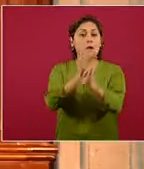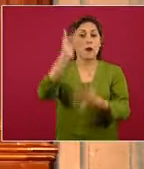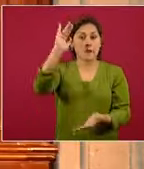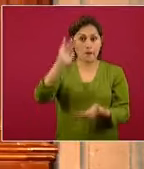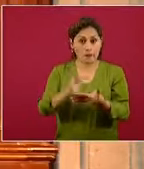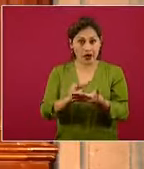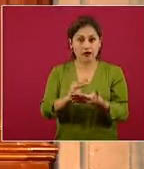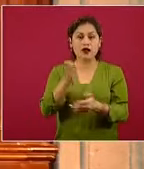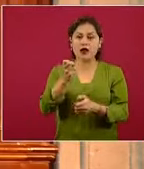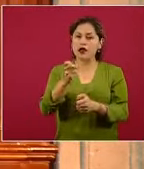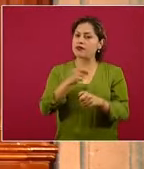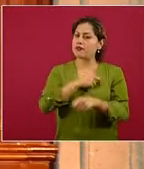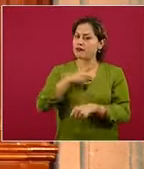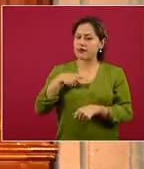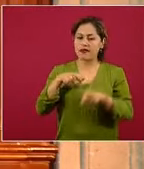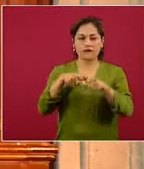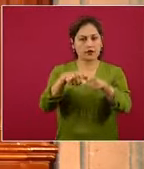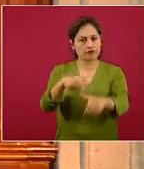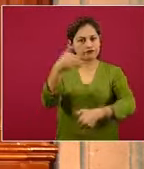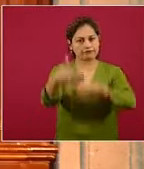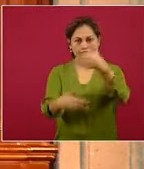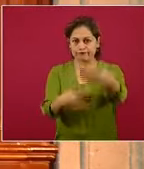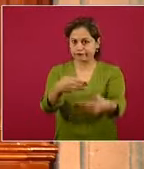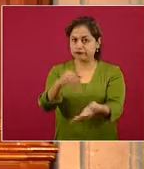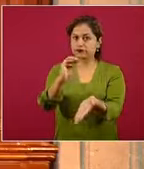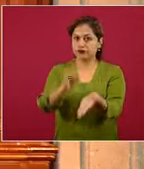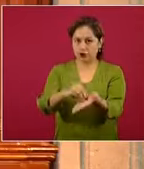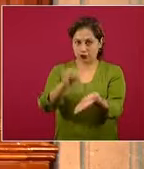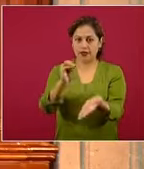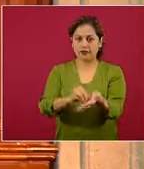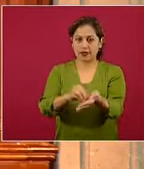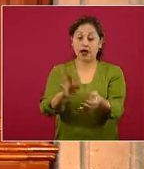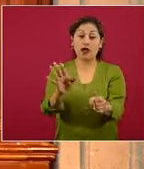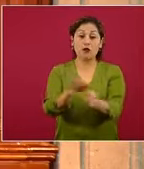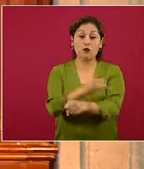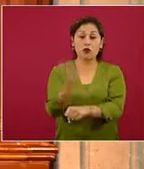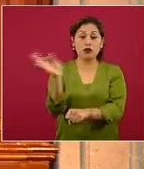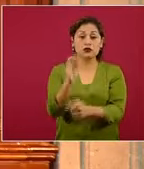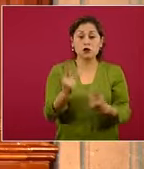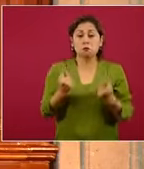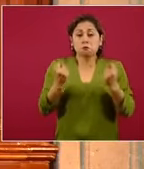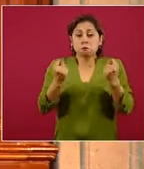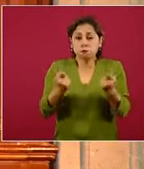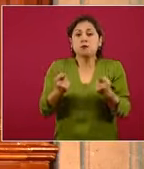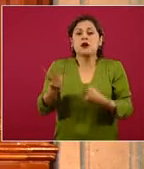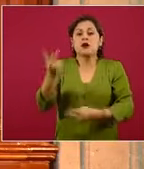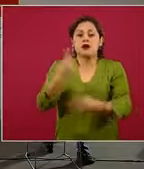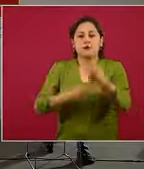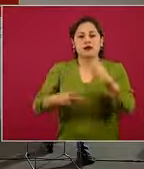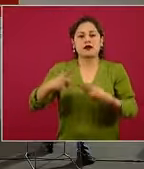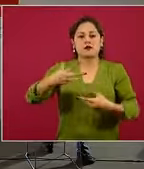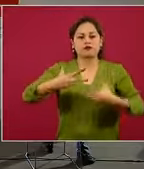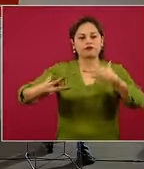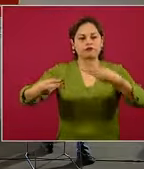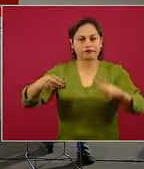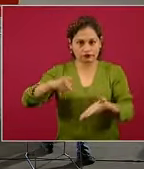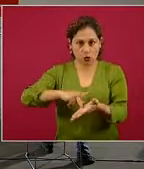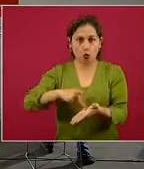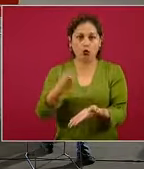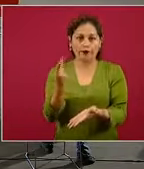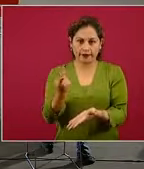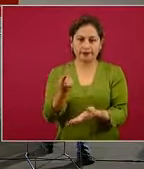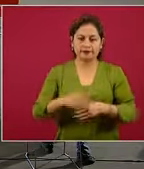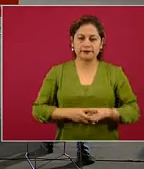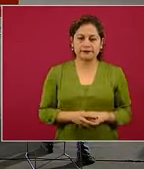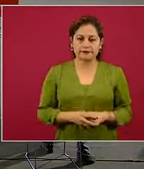en los espacios públicos, pues bueno, puede también presentar rebrotes como lo han estado o como ha estado sucediendo en las